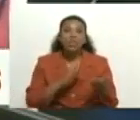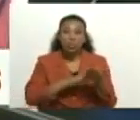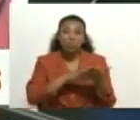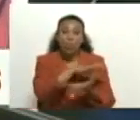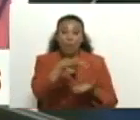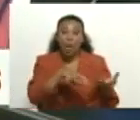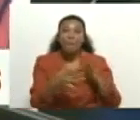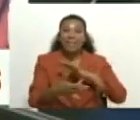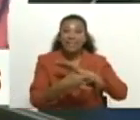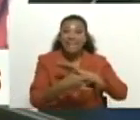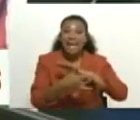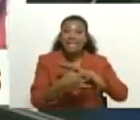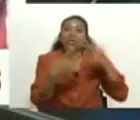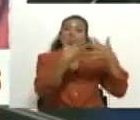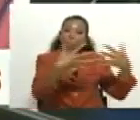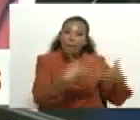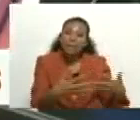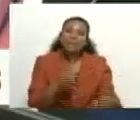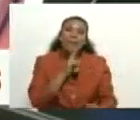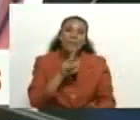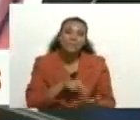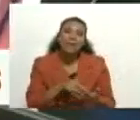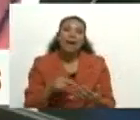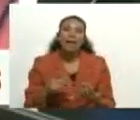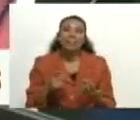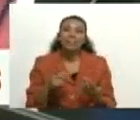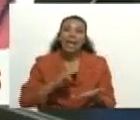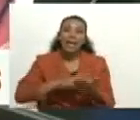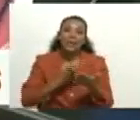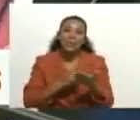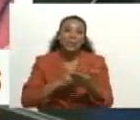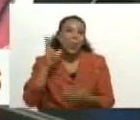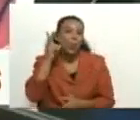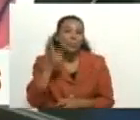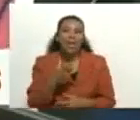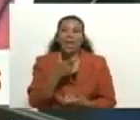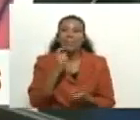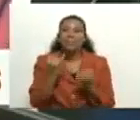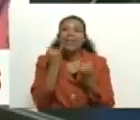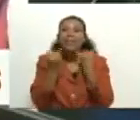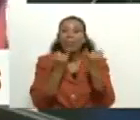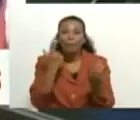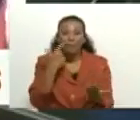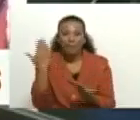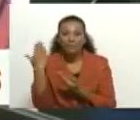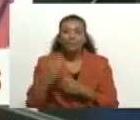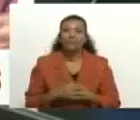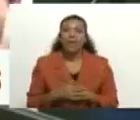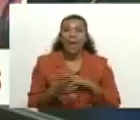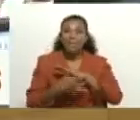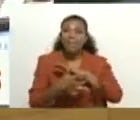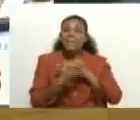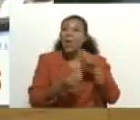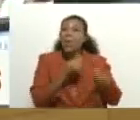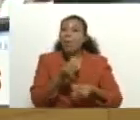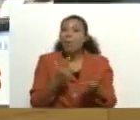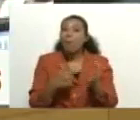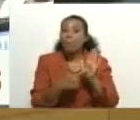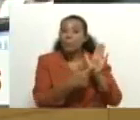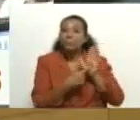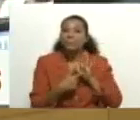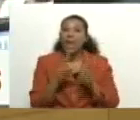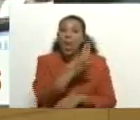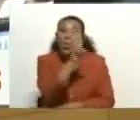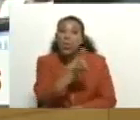los temas técnicos, voy a seguir avanzando en la presentación. Fíjense, vamos a ver dentro de unos minutos aquí cómo el